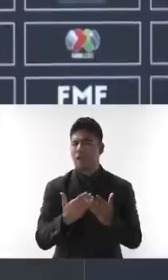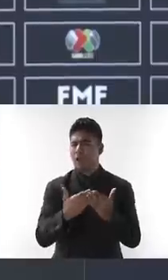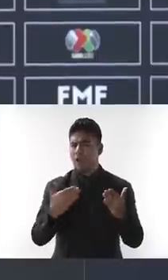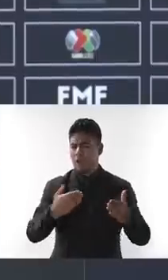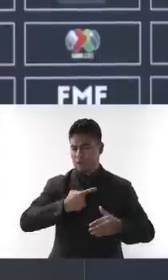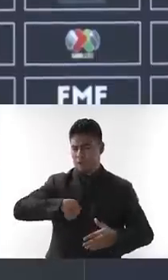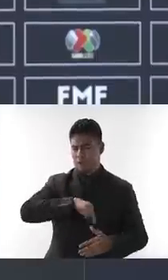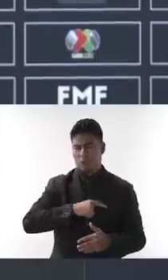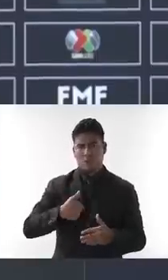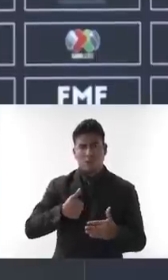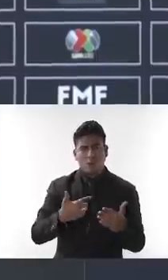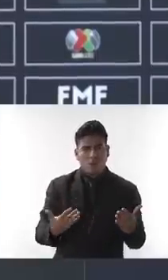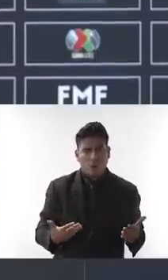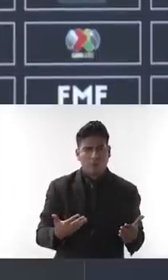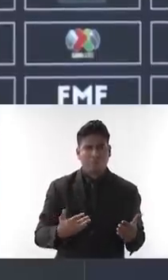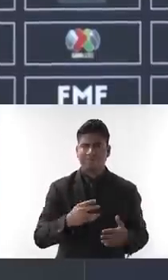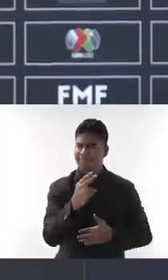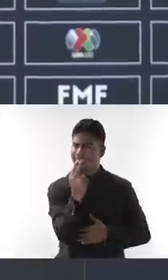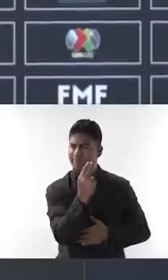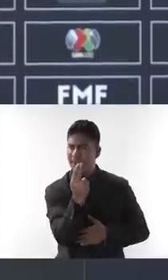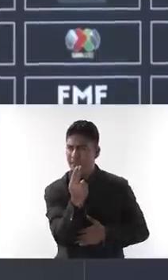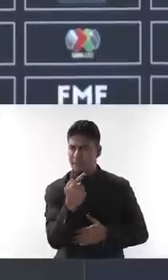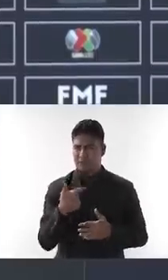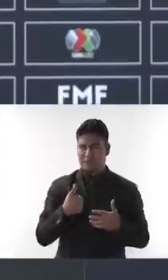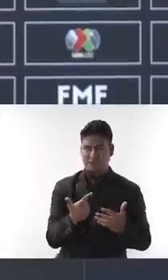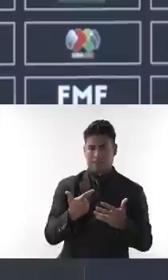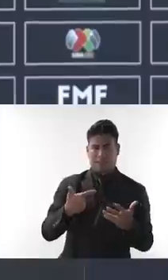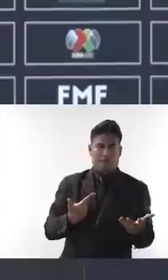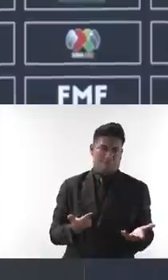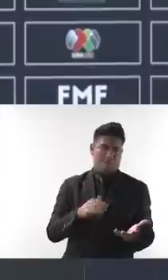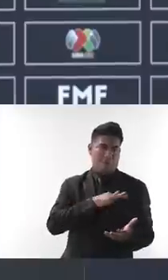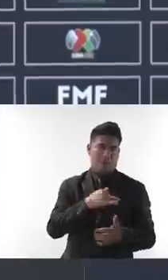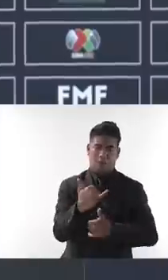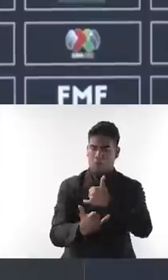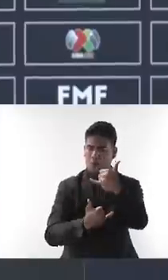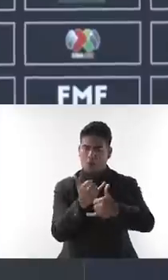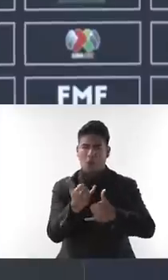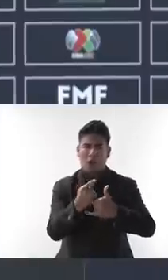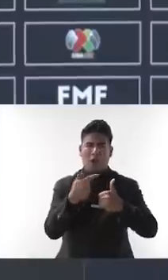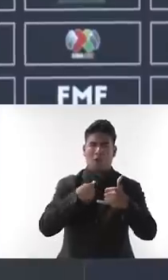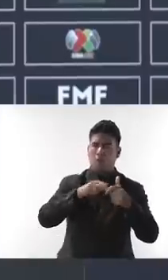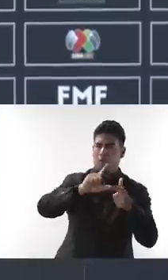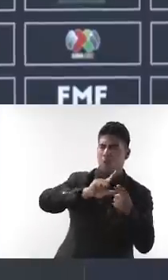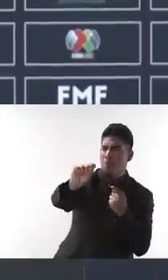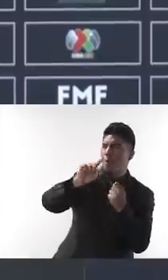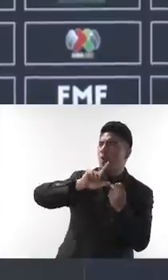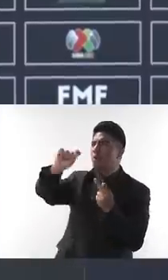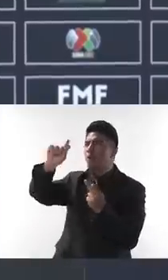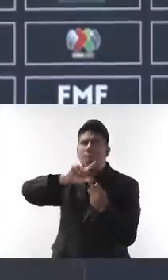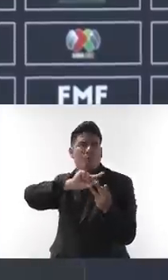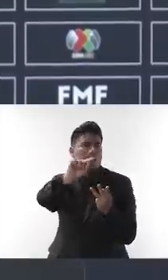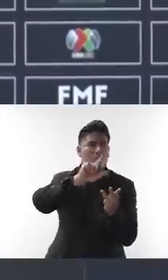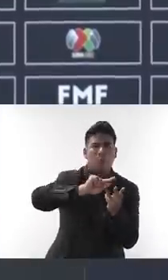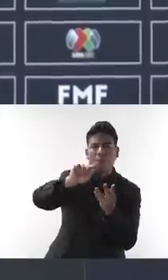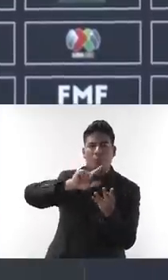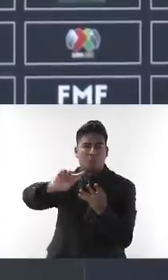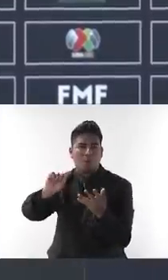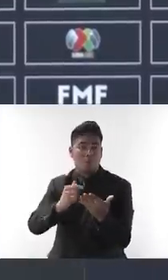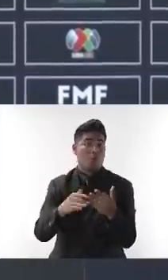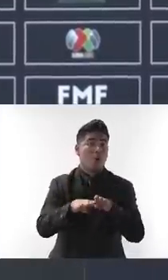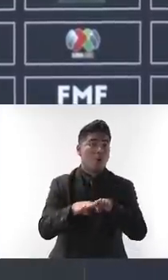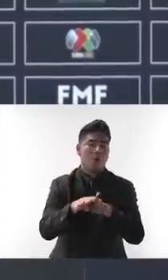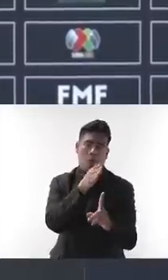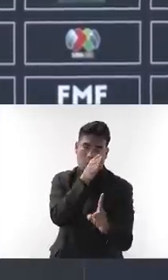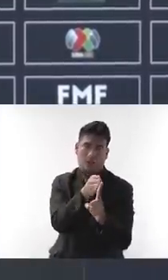¿Cómo proyectamos la exportación? Desde luego la tenemos que proyectar en objetivos numéricos a corto plazo.